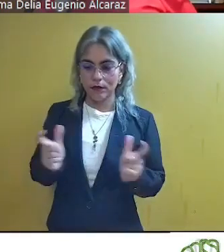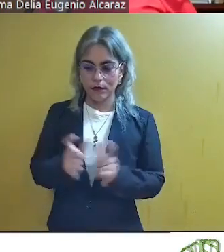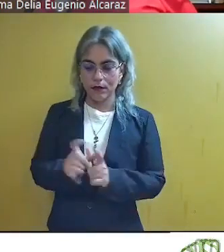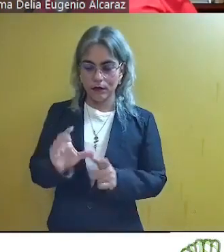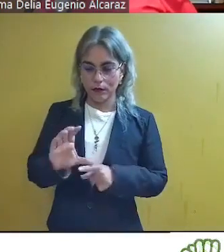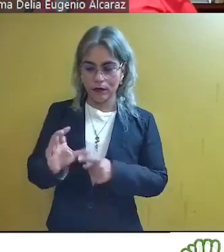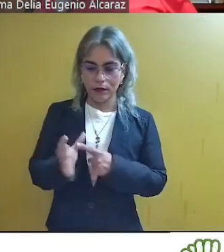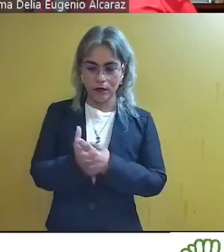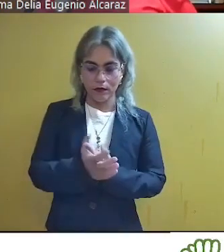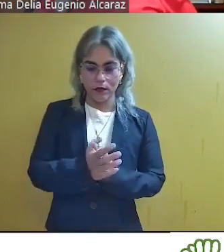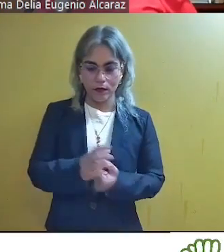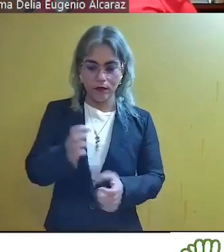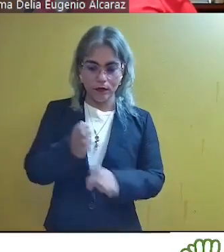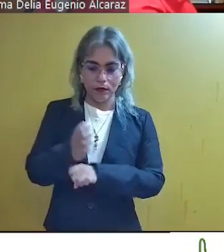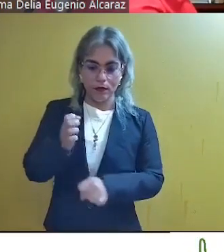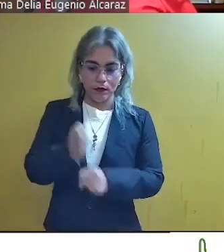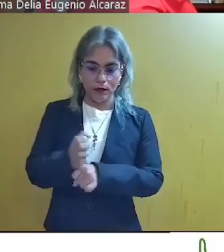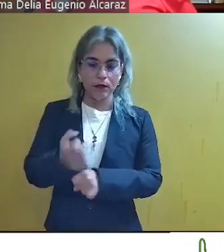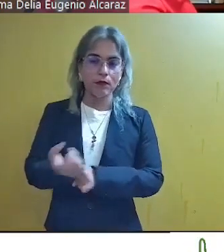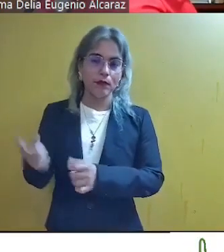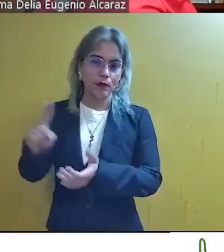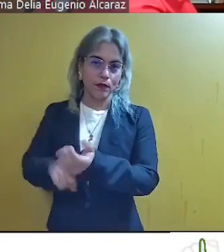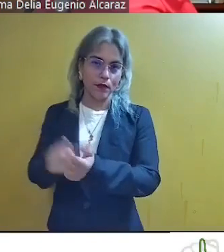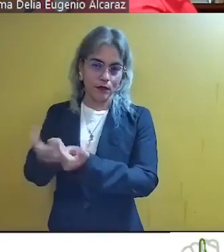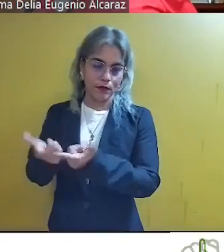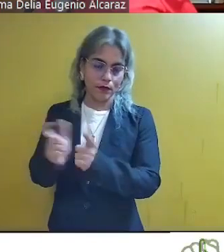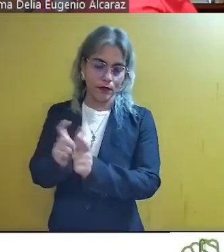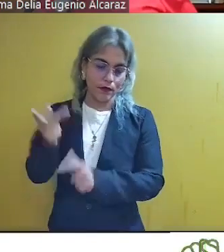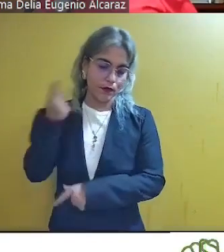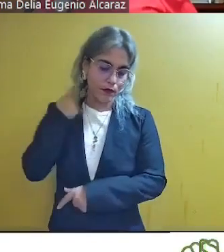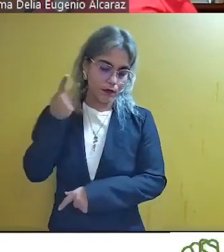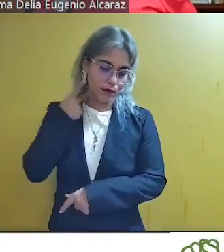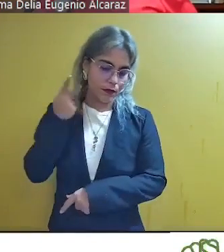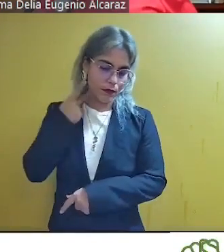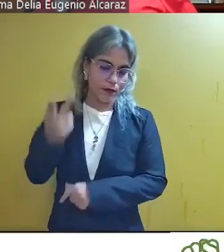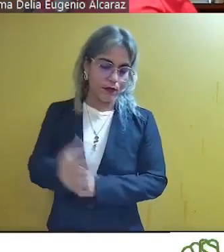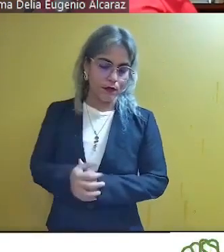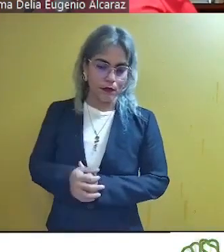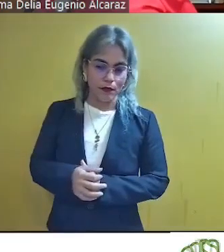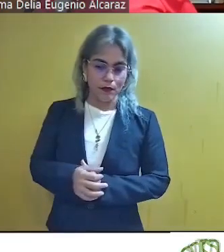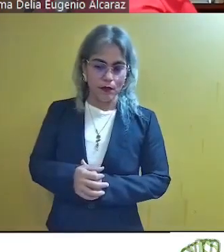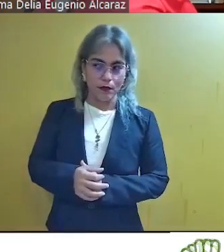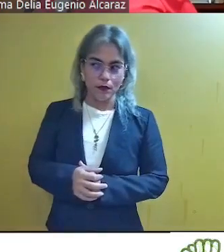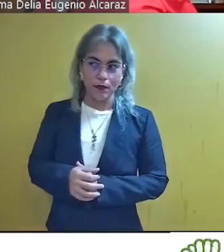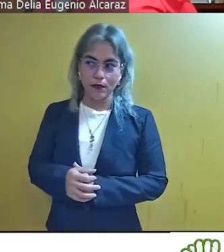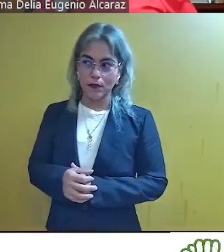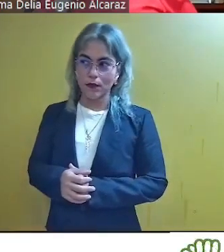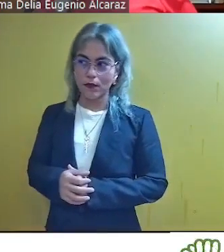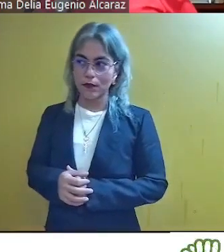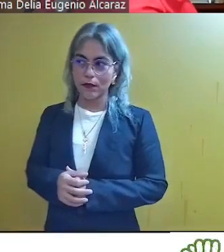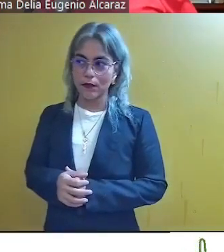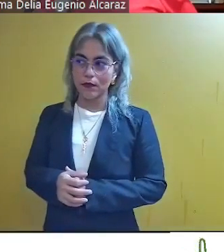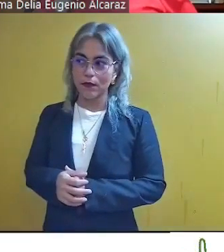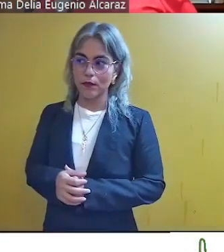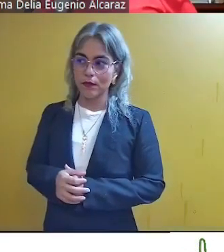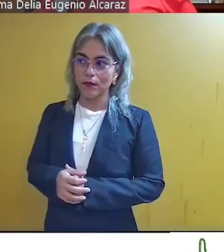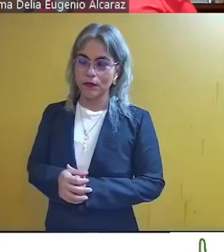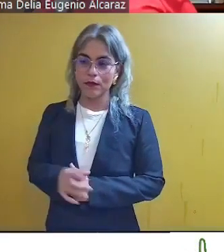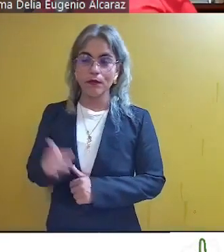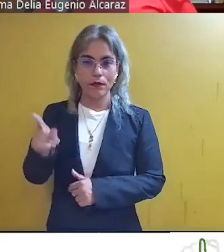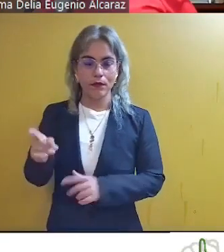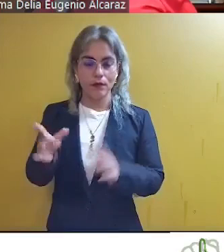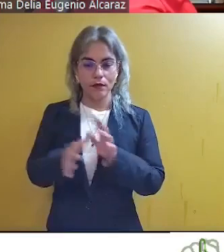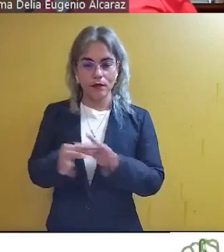responsable en la cadena impugnativa intrapartidaria, al no ser materia de sus defensas o excepciones y en su caso el propio órgano de